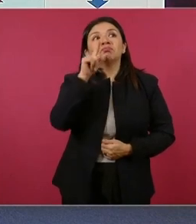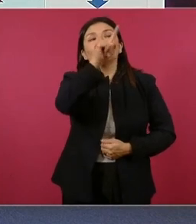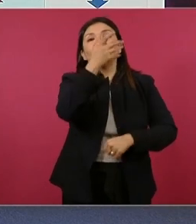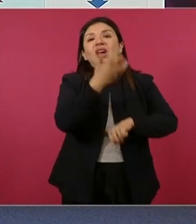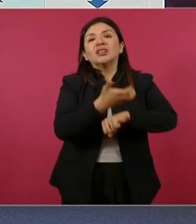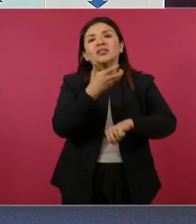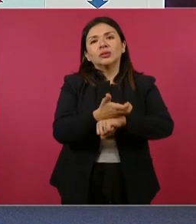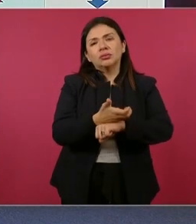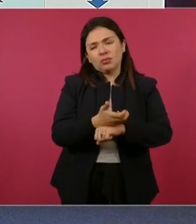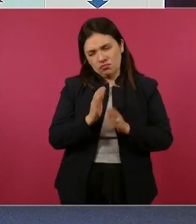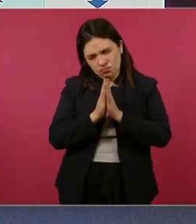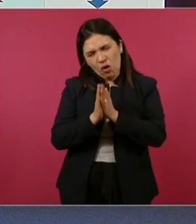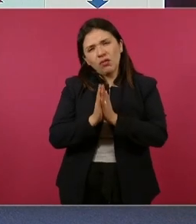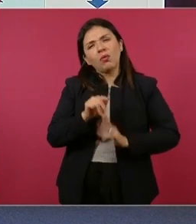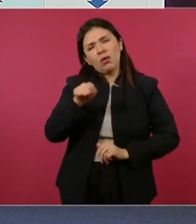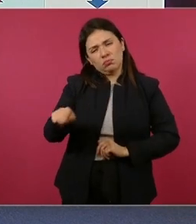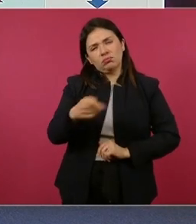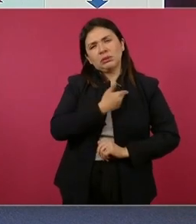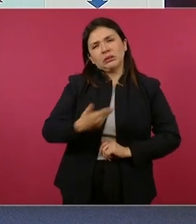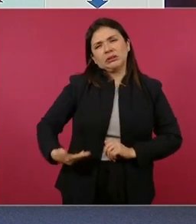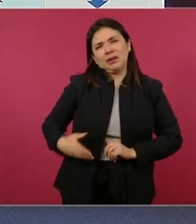Unidos.